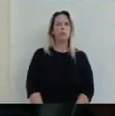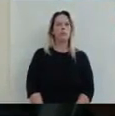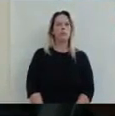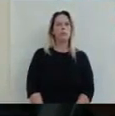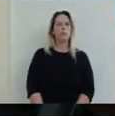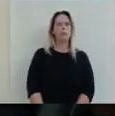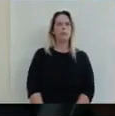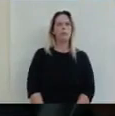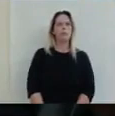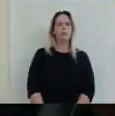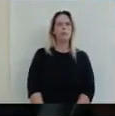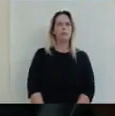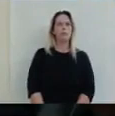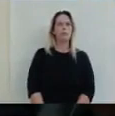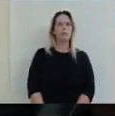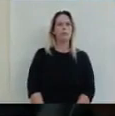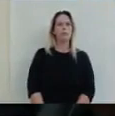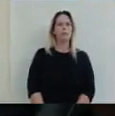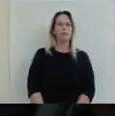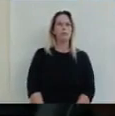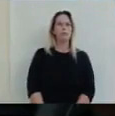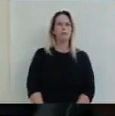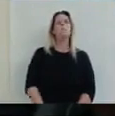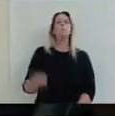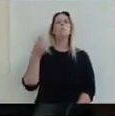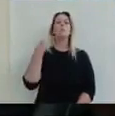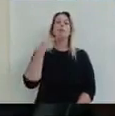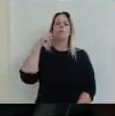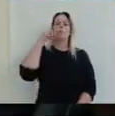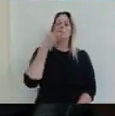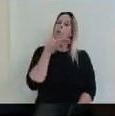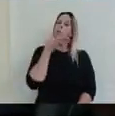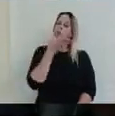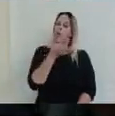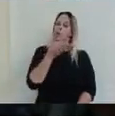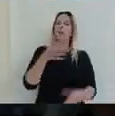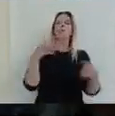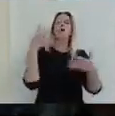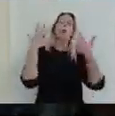que se remita el proyecto de ordenanza a la comisión de legislación.